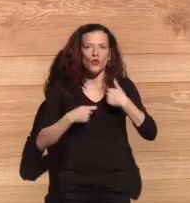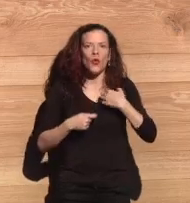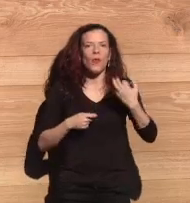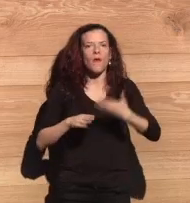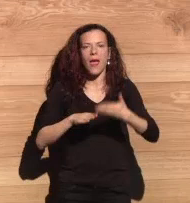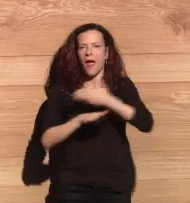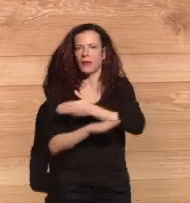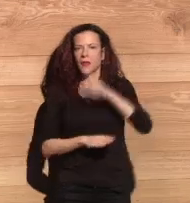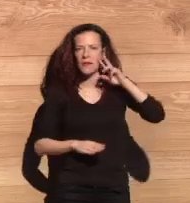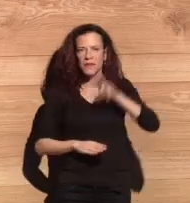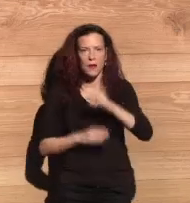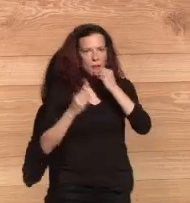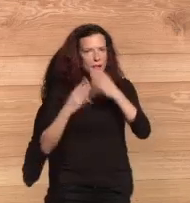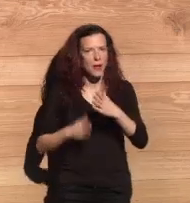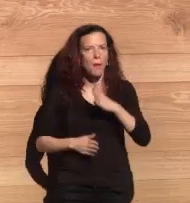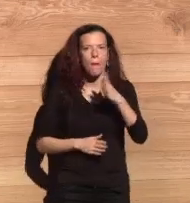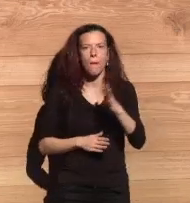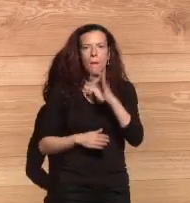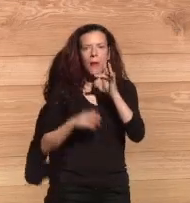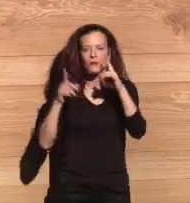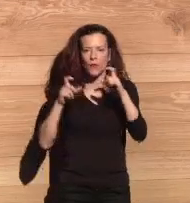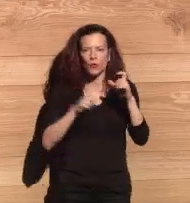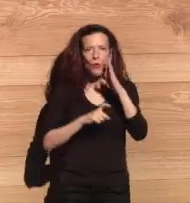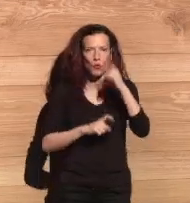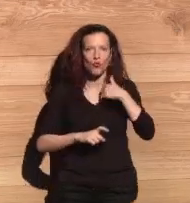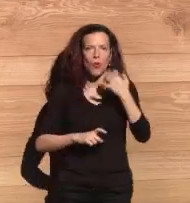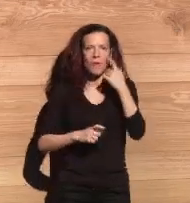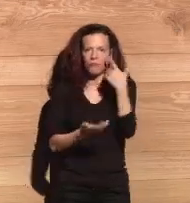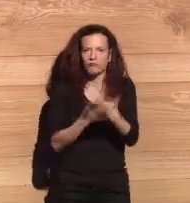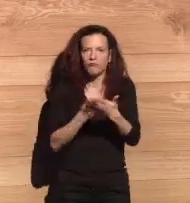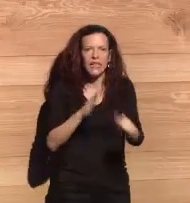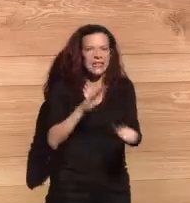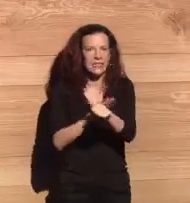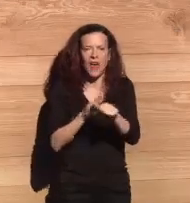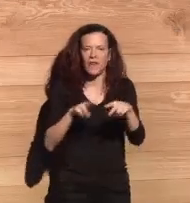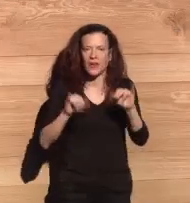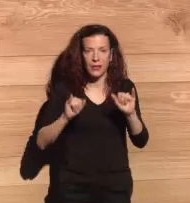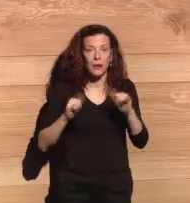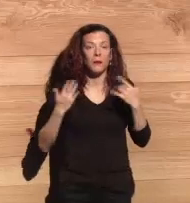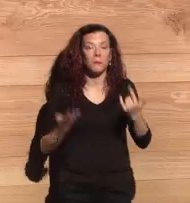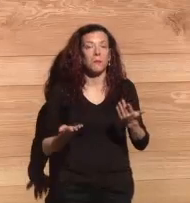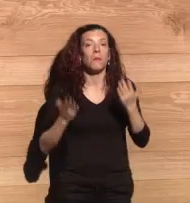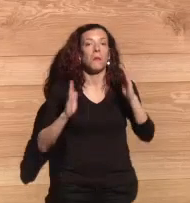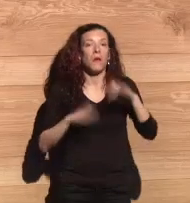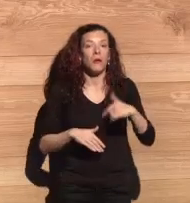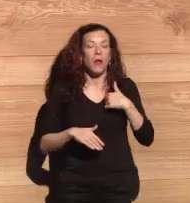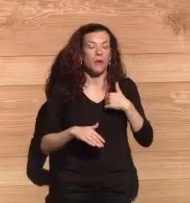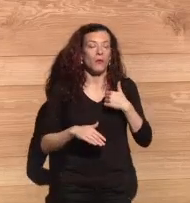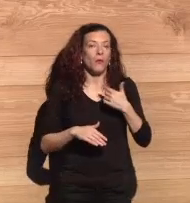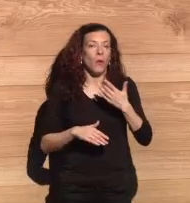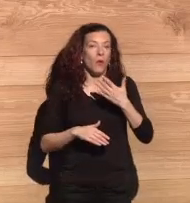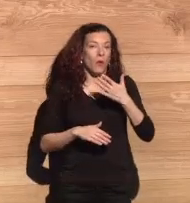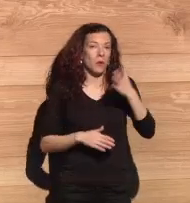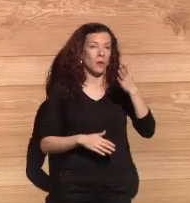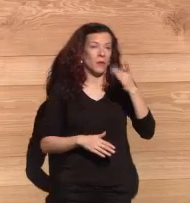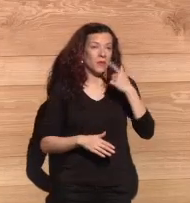que verla antes y además tenía que hacer fotos porque tenía que comprobar que allí no había ninguna estafa. Entonces pues pasé, no exagero,